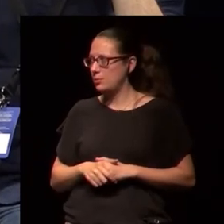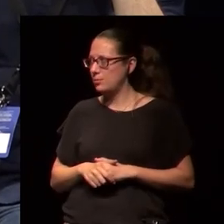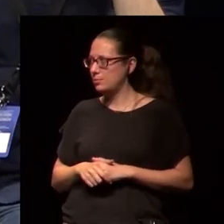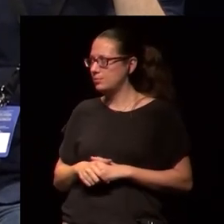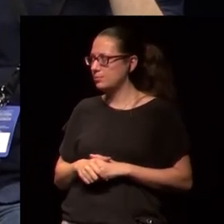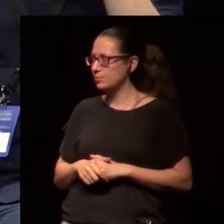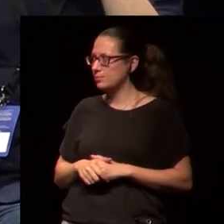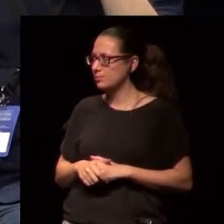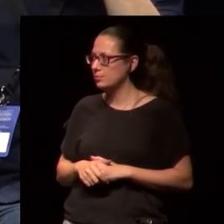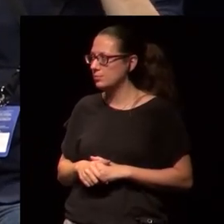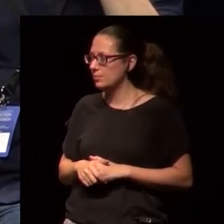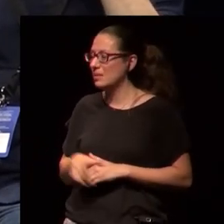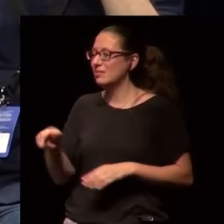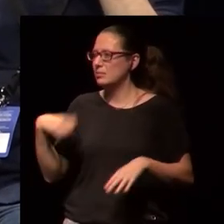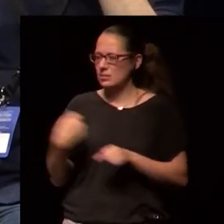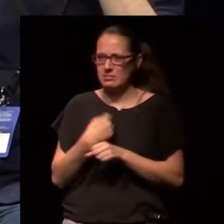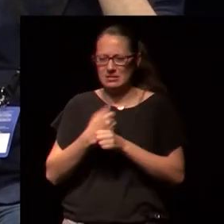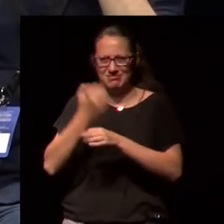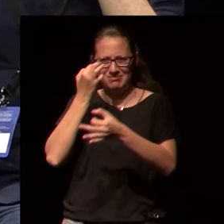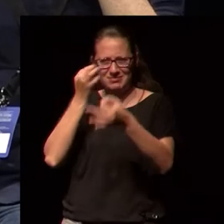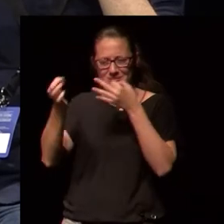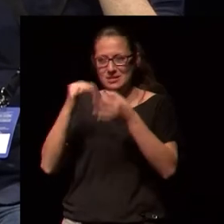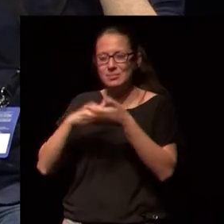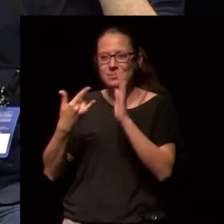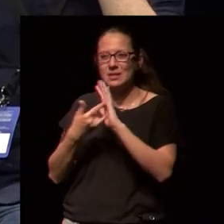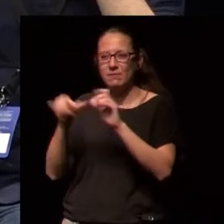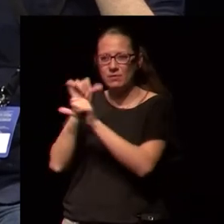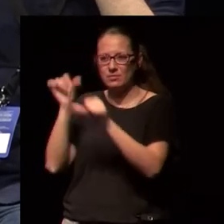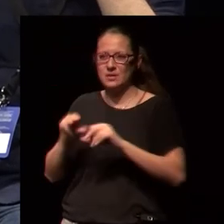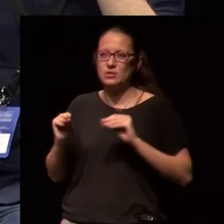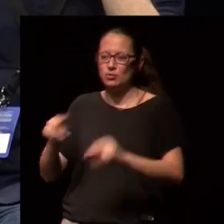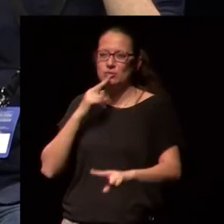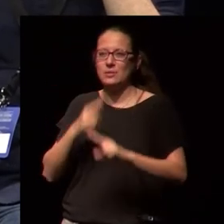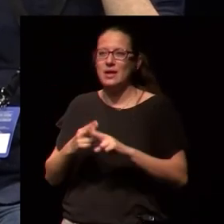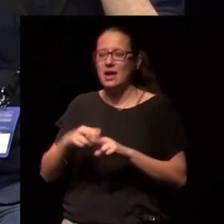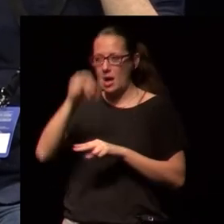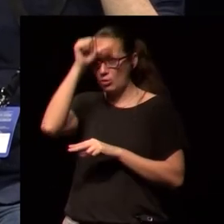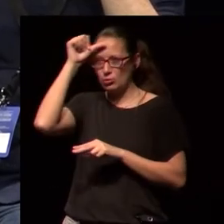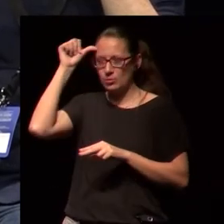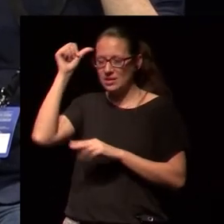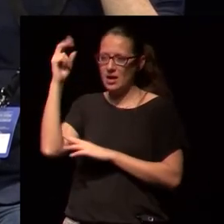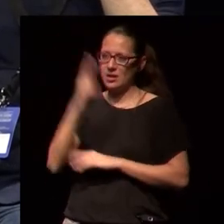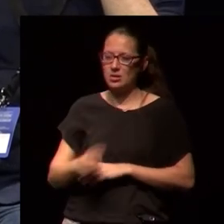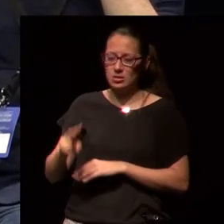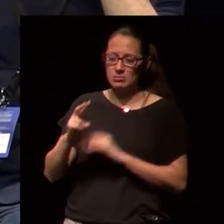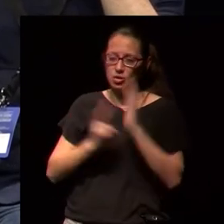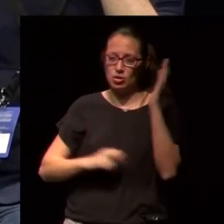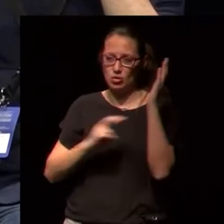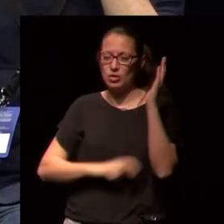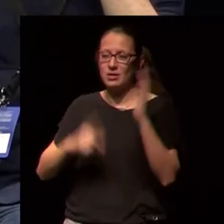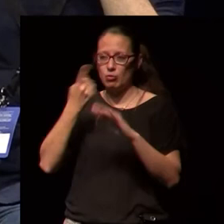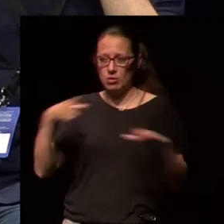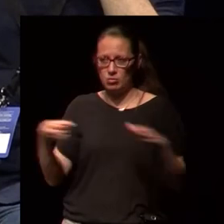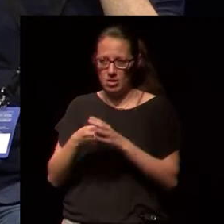detalle con un método que llaman la autopsia arqueológica de una